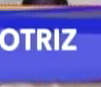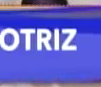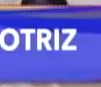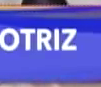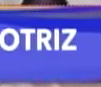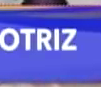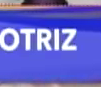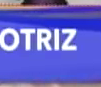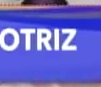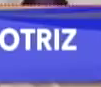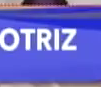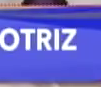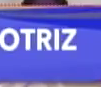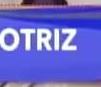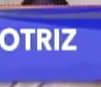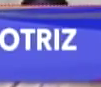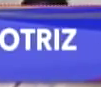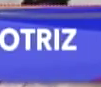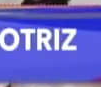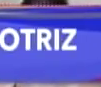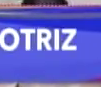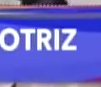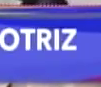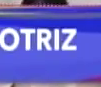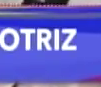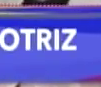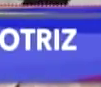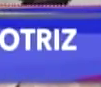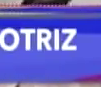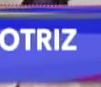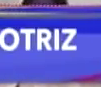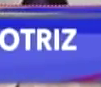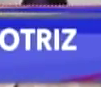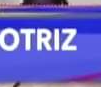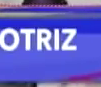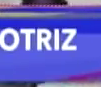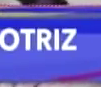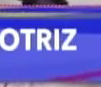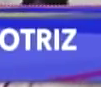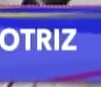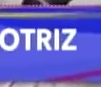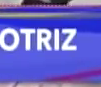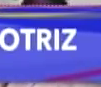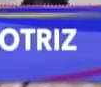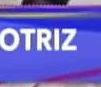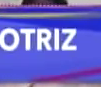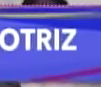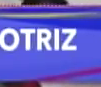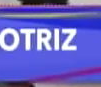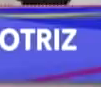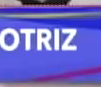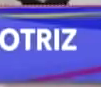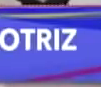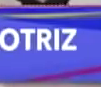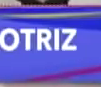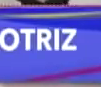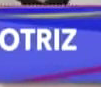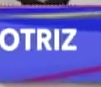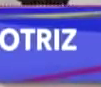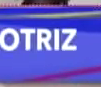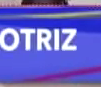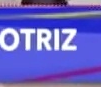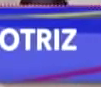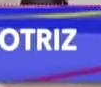construyendo la Aragua potencia, cuna de la revolución. Usted nos ha dicho, está